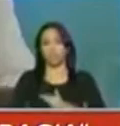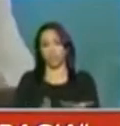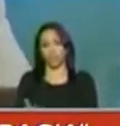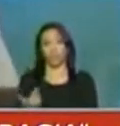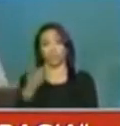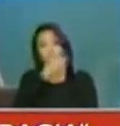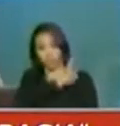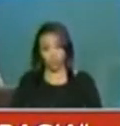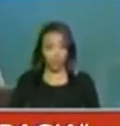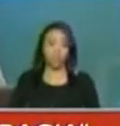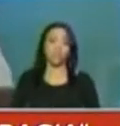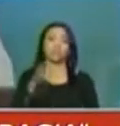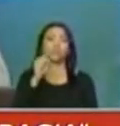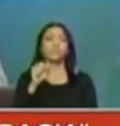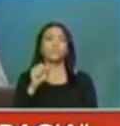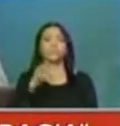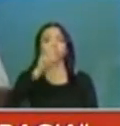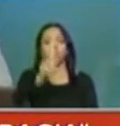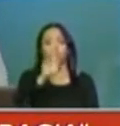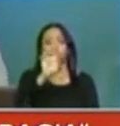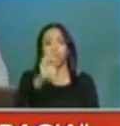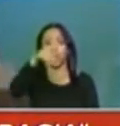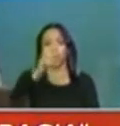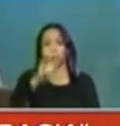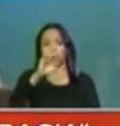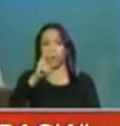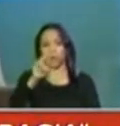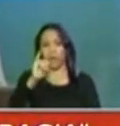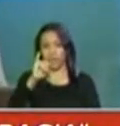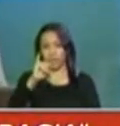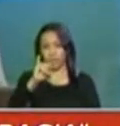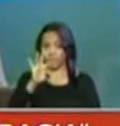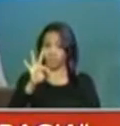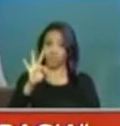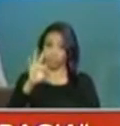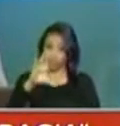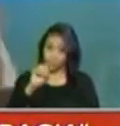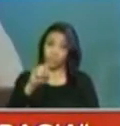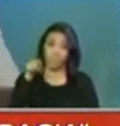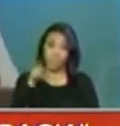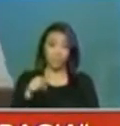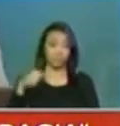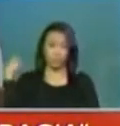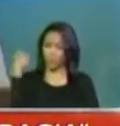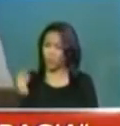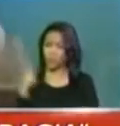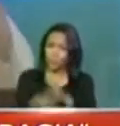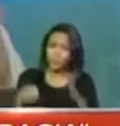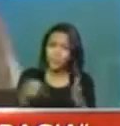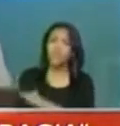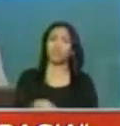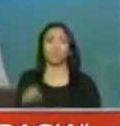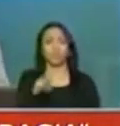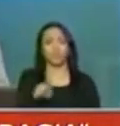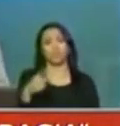voluntad de traspasar el sistema democrático, de cruzar esta frontera que fue tan querida,